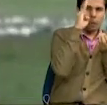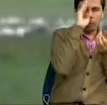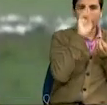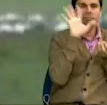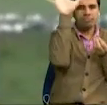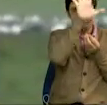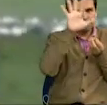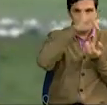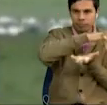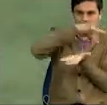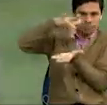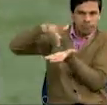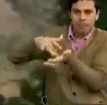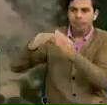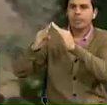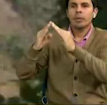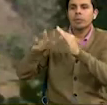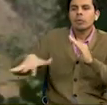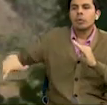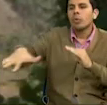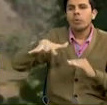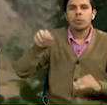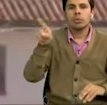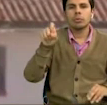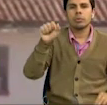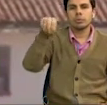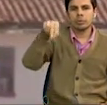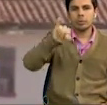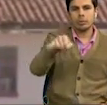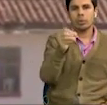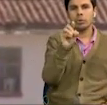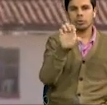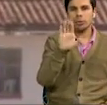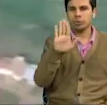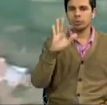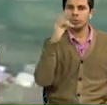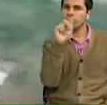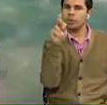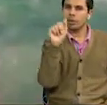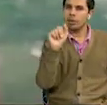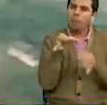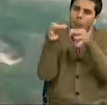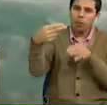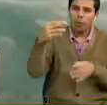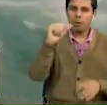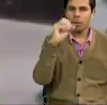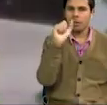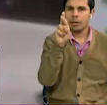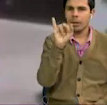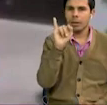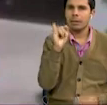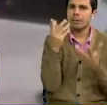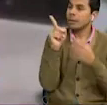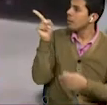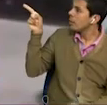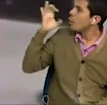Nacional ingresaron hasta una de las viviendas del corregimiento San José del Tarra, en Acarí, y comenzaron la acción que buscaba dar de baja a Víctor